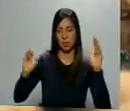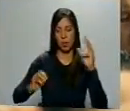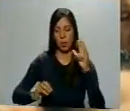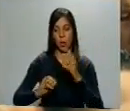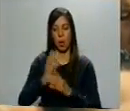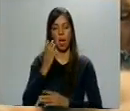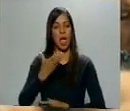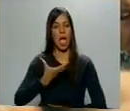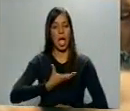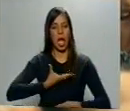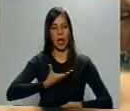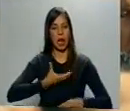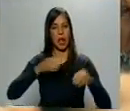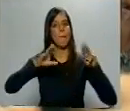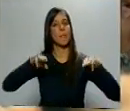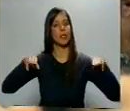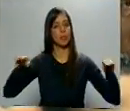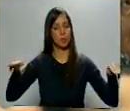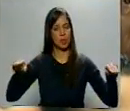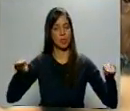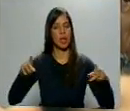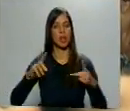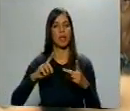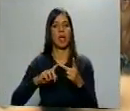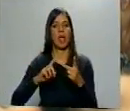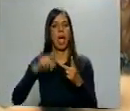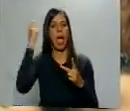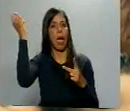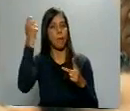en el año 2001.